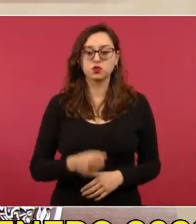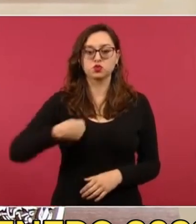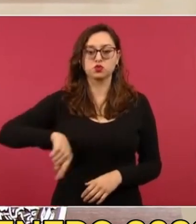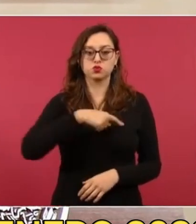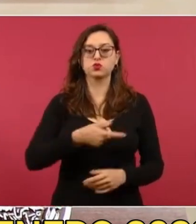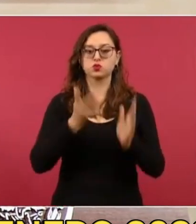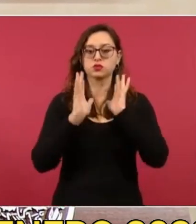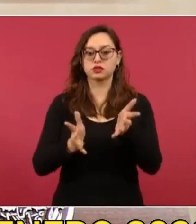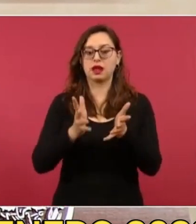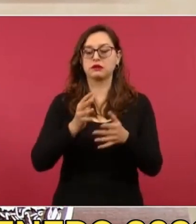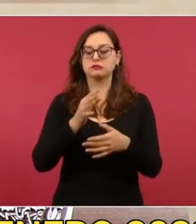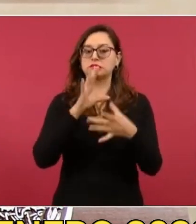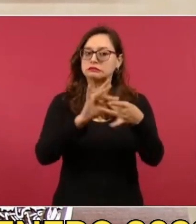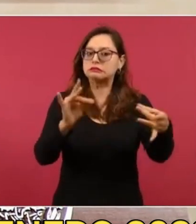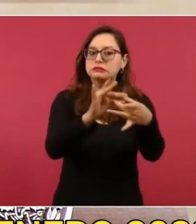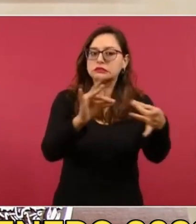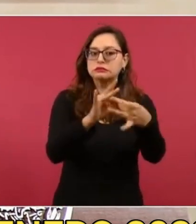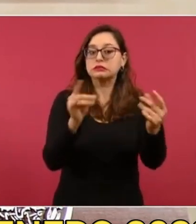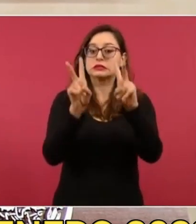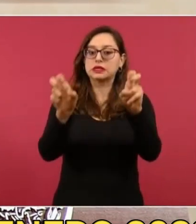situación que tiene que ver con derechos humanos.